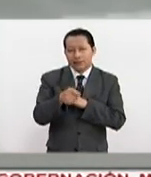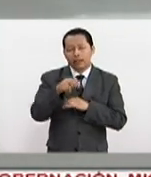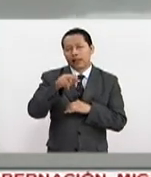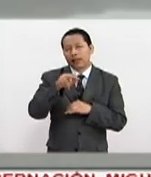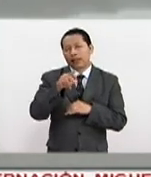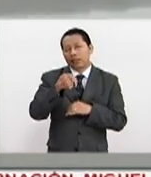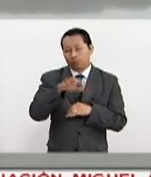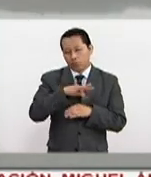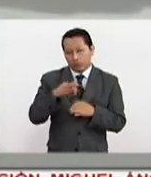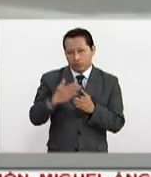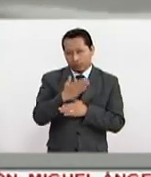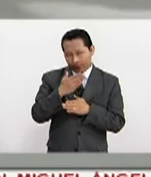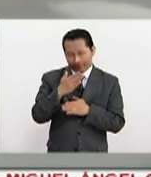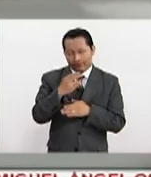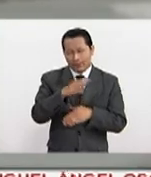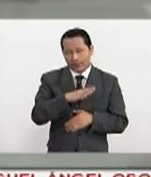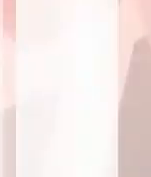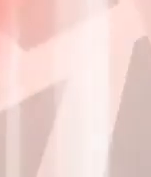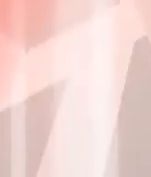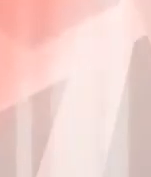Nate a territorio nacional.